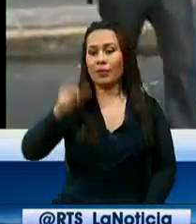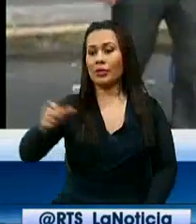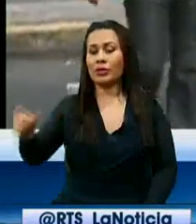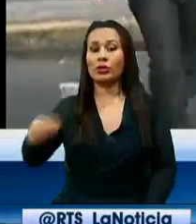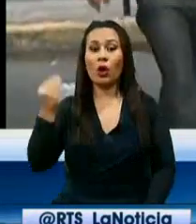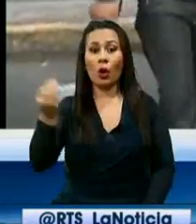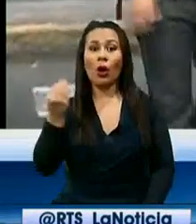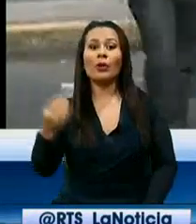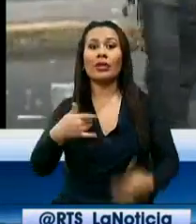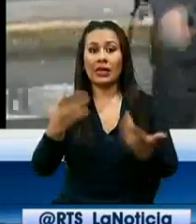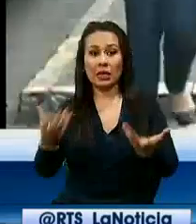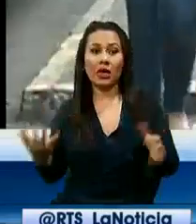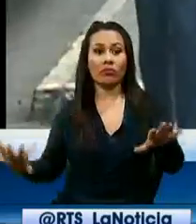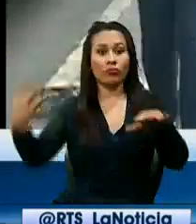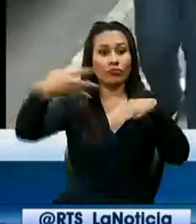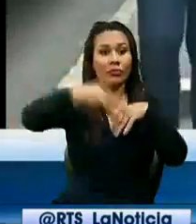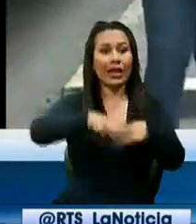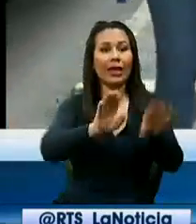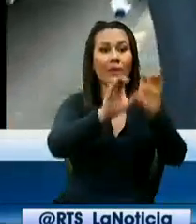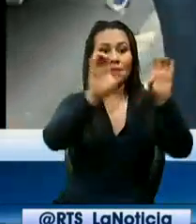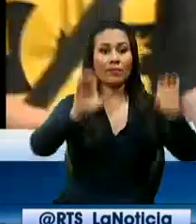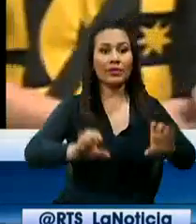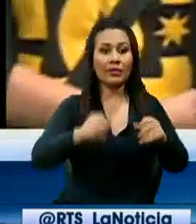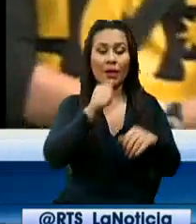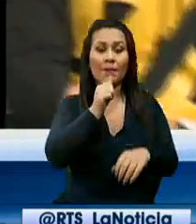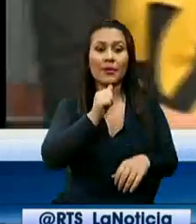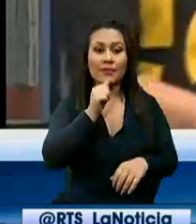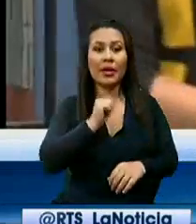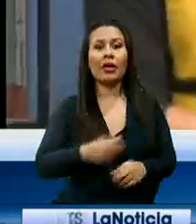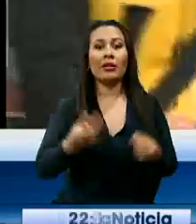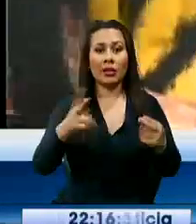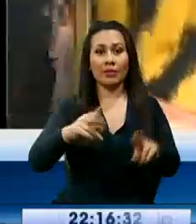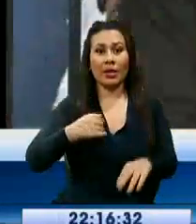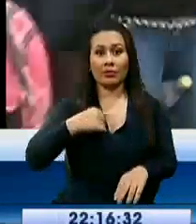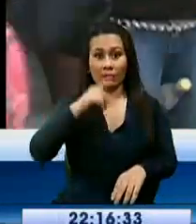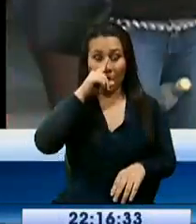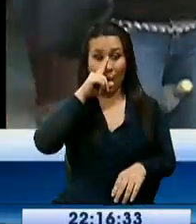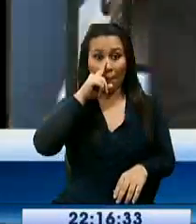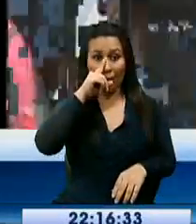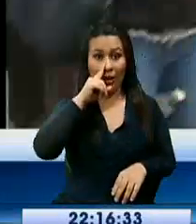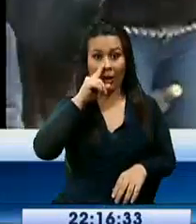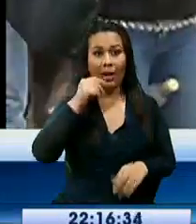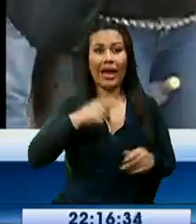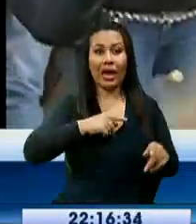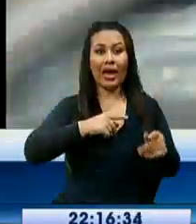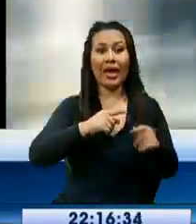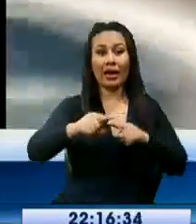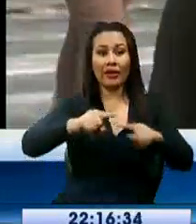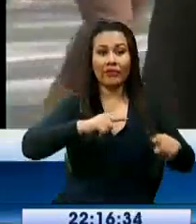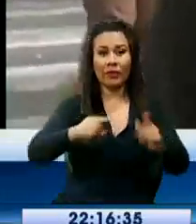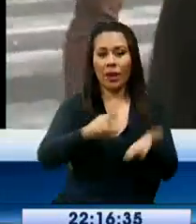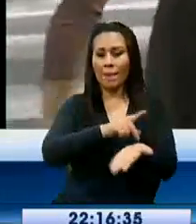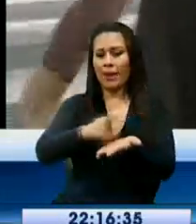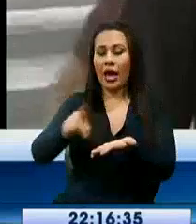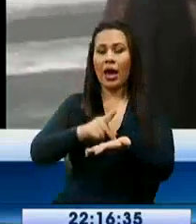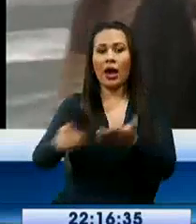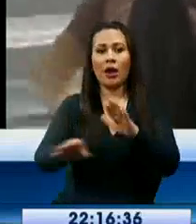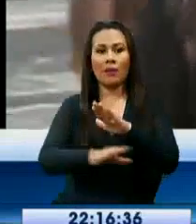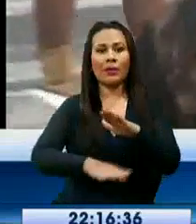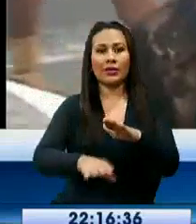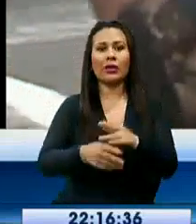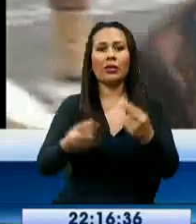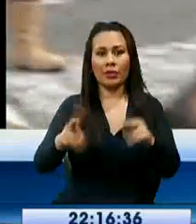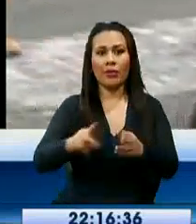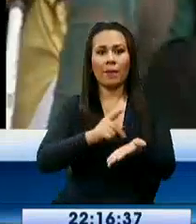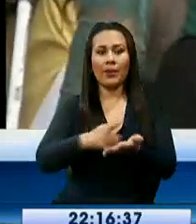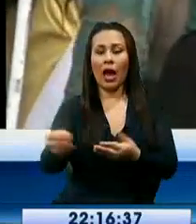la vinculación de los jóvenes a la empresa privada. El empleador no pagará un salario básico, pero cubrirá la alimentación, movilización